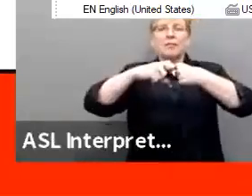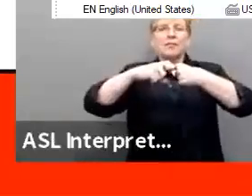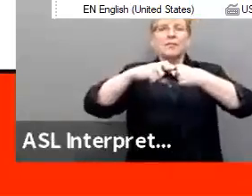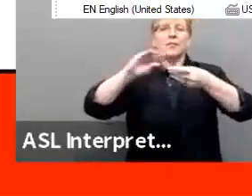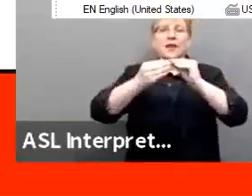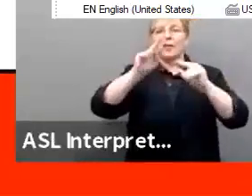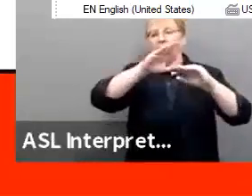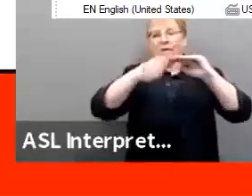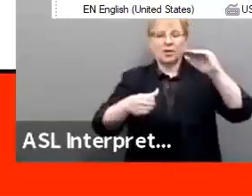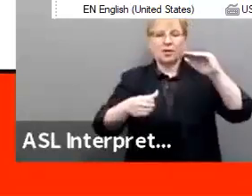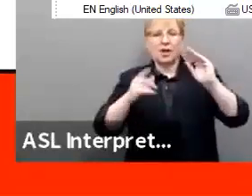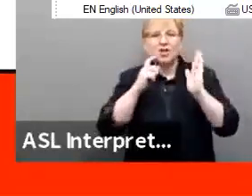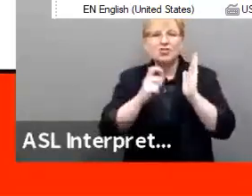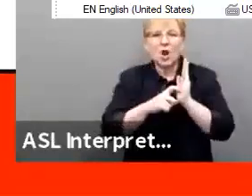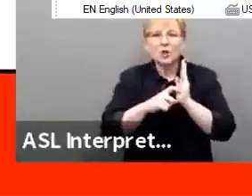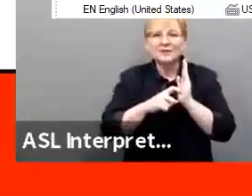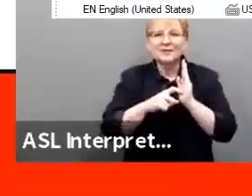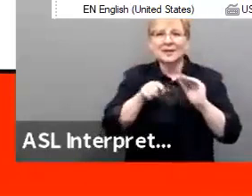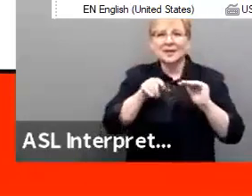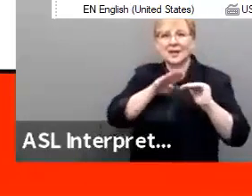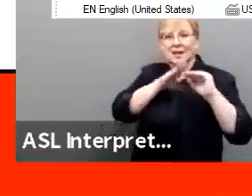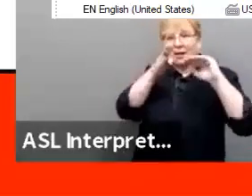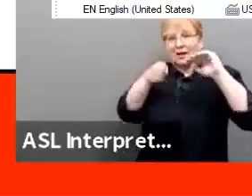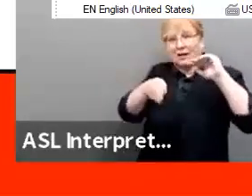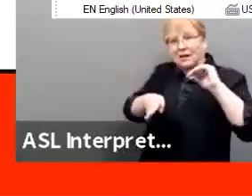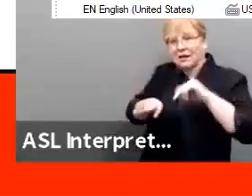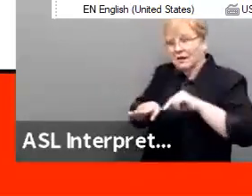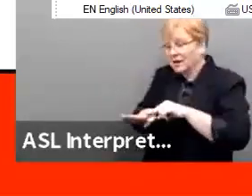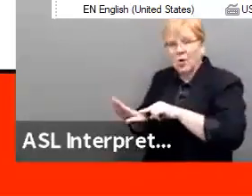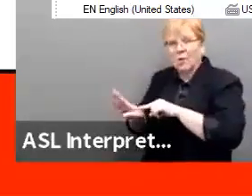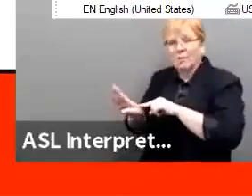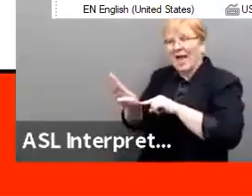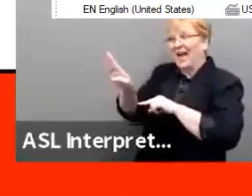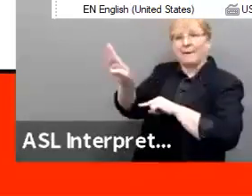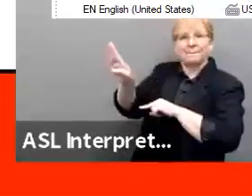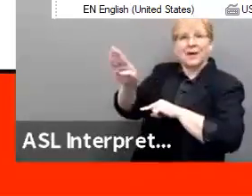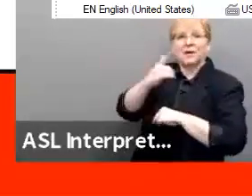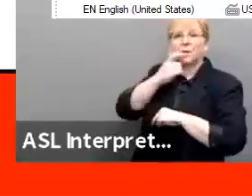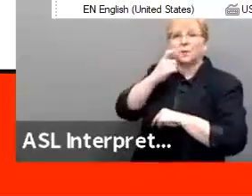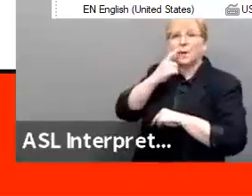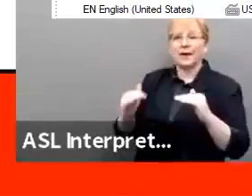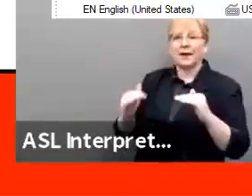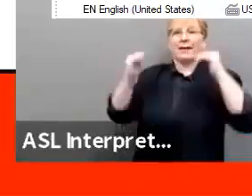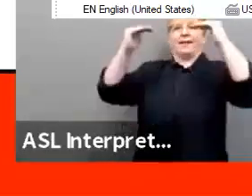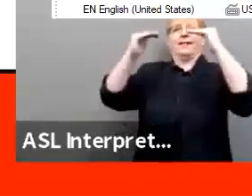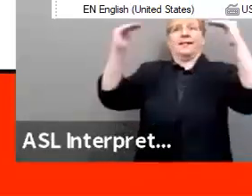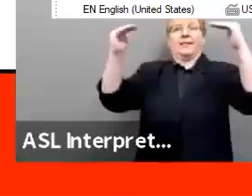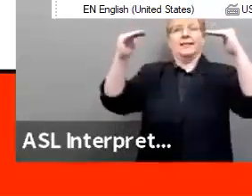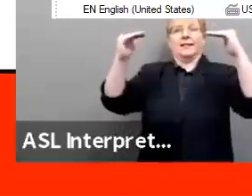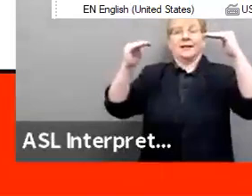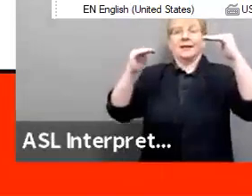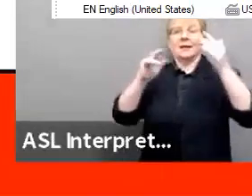a llegar a una crisis de atención médica. En noviembre, cuando empezamos a continuar,